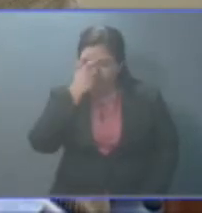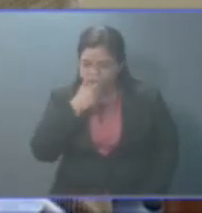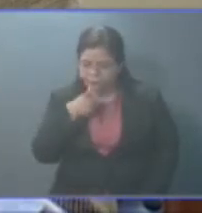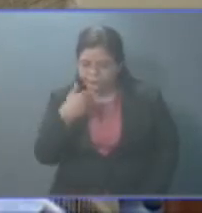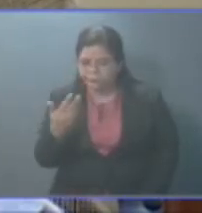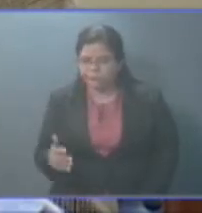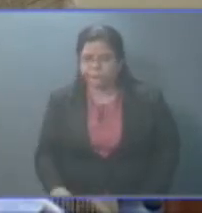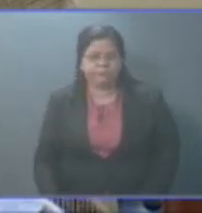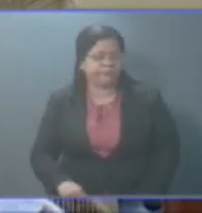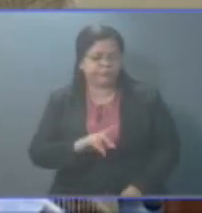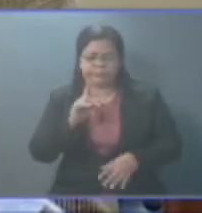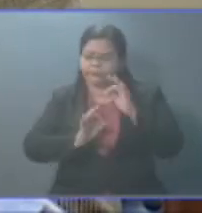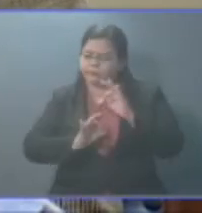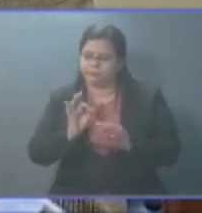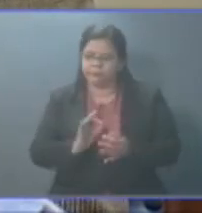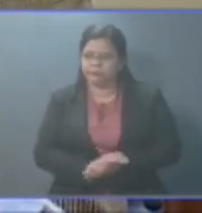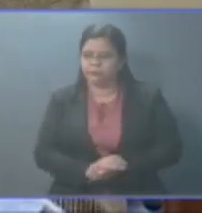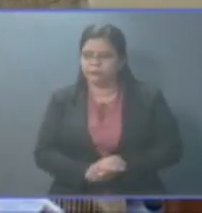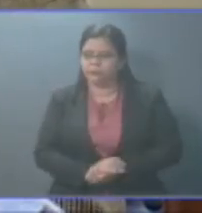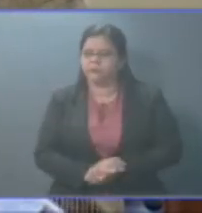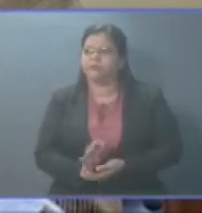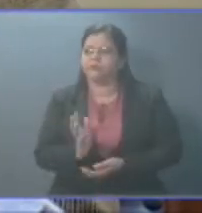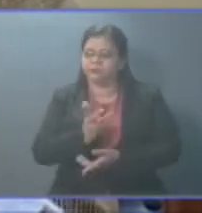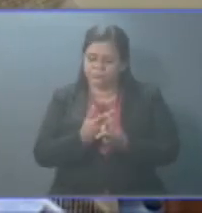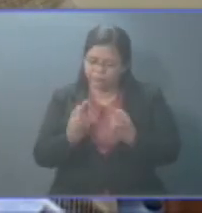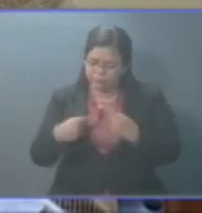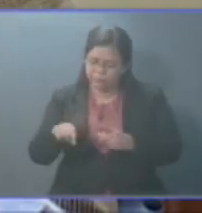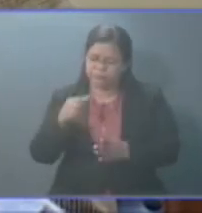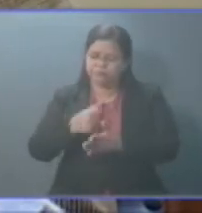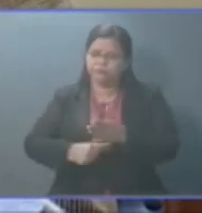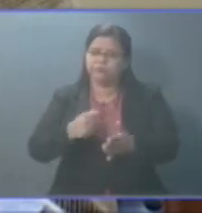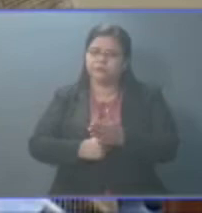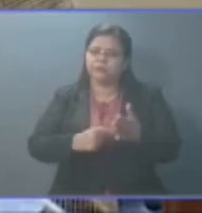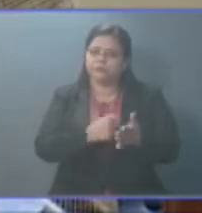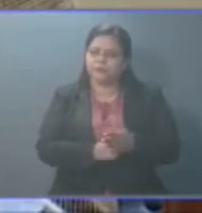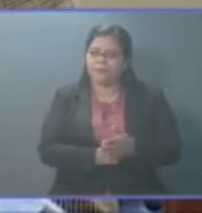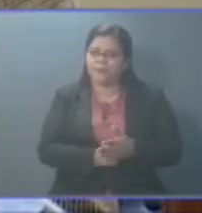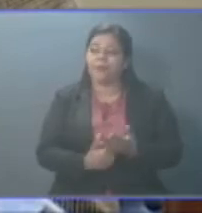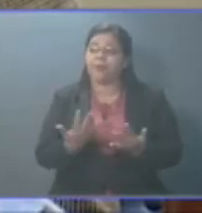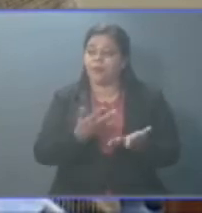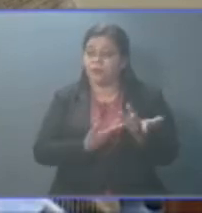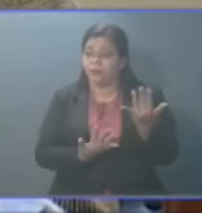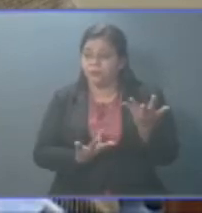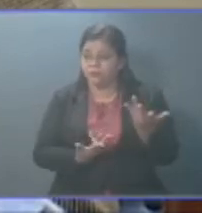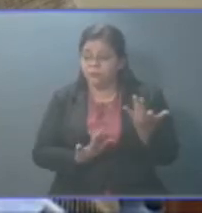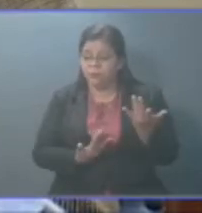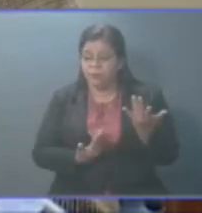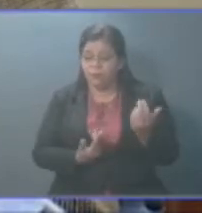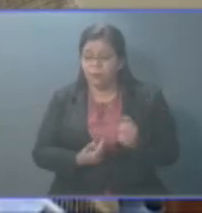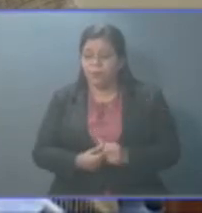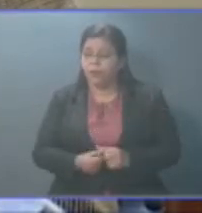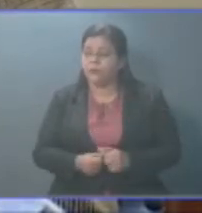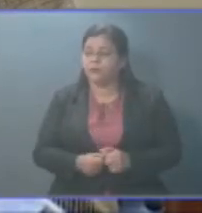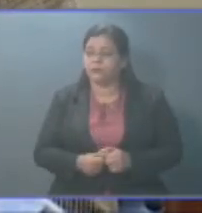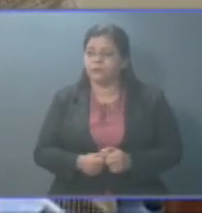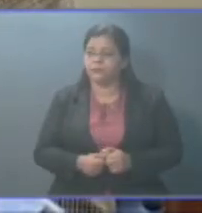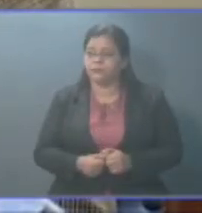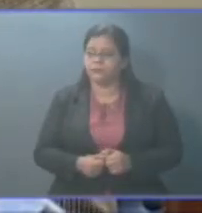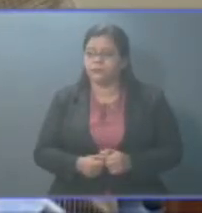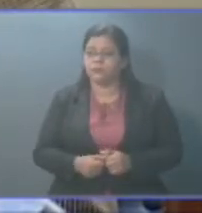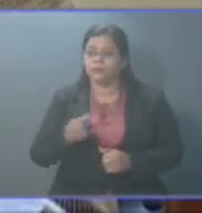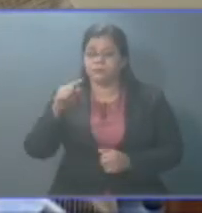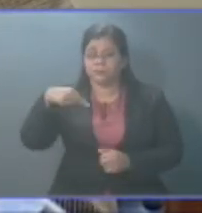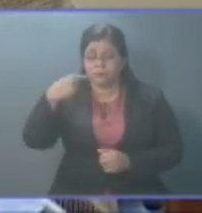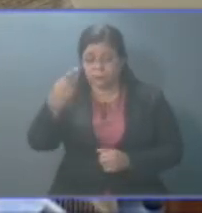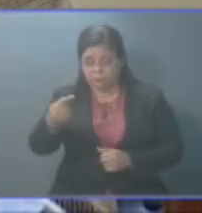Eso no se vale. Vamos a seguir luchando y esperamos que en las próximas, en los